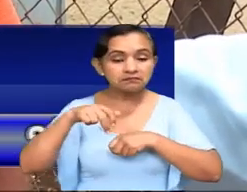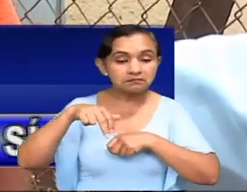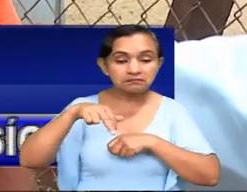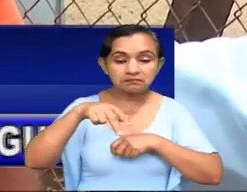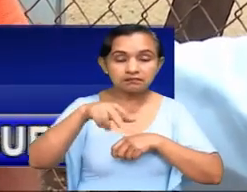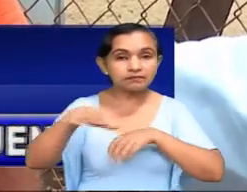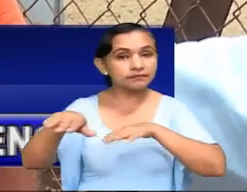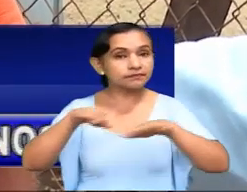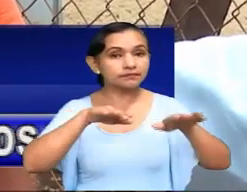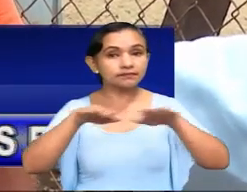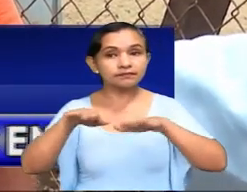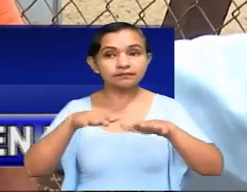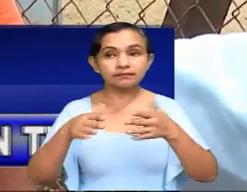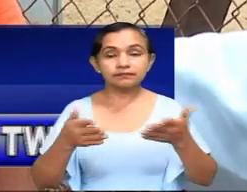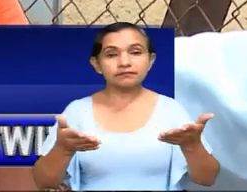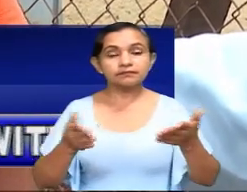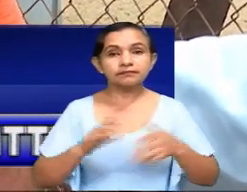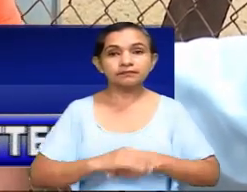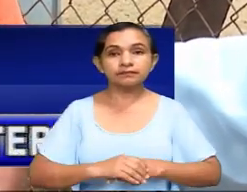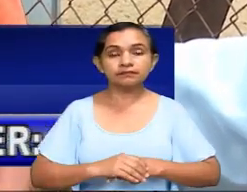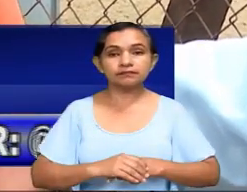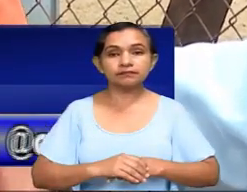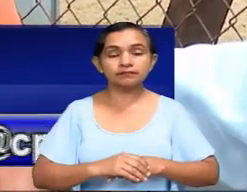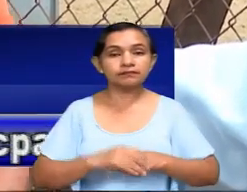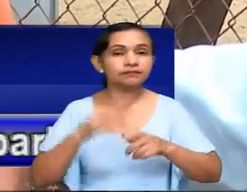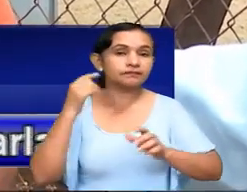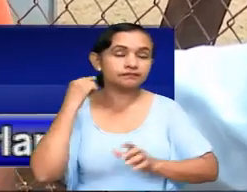movilización, porque aquí